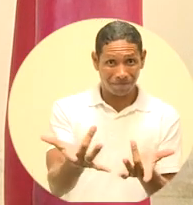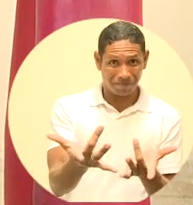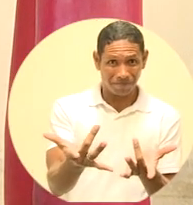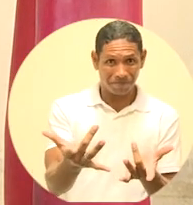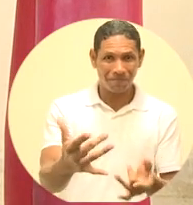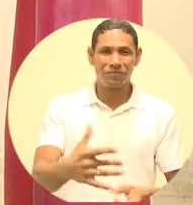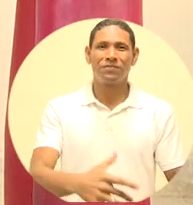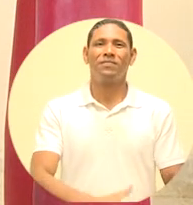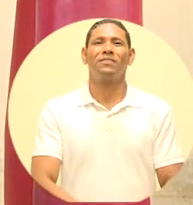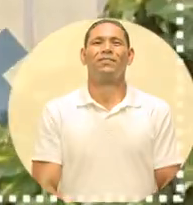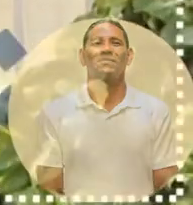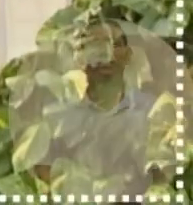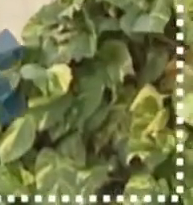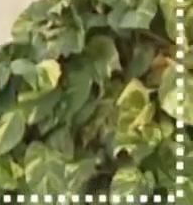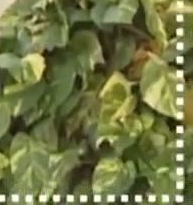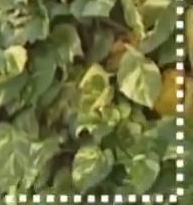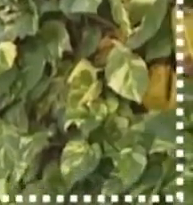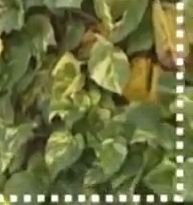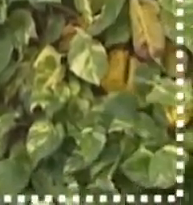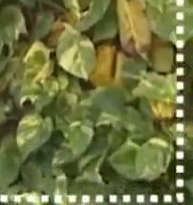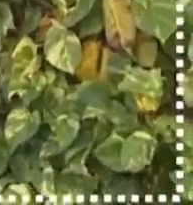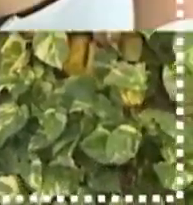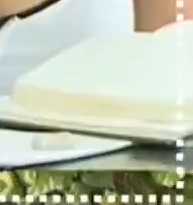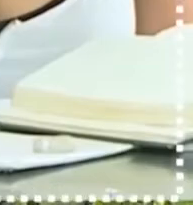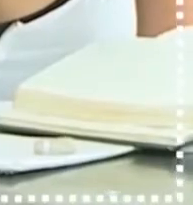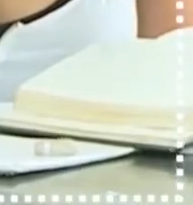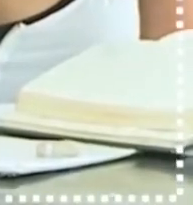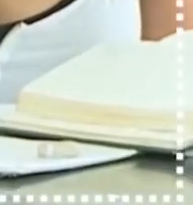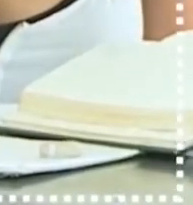2019. Ya regresamos. El Campus TV.